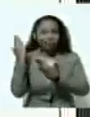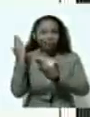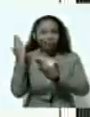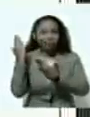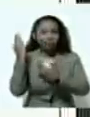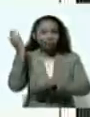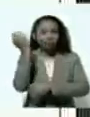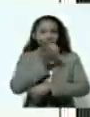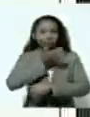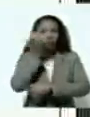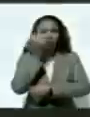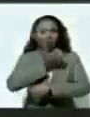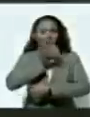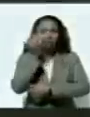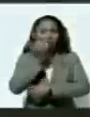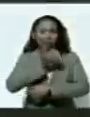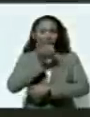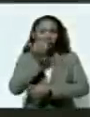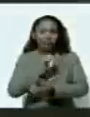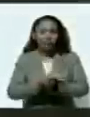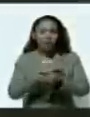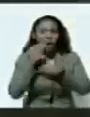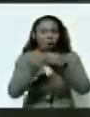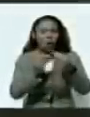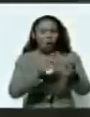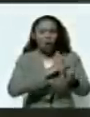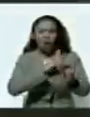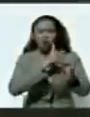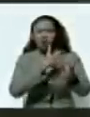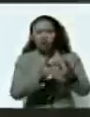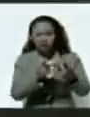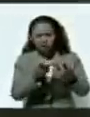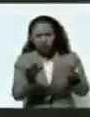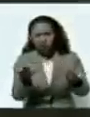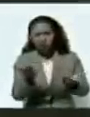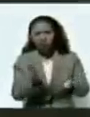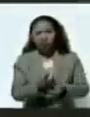Vente por acá. Como voluntario.